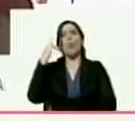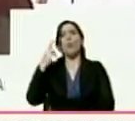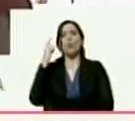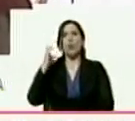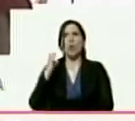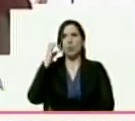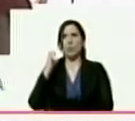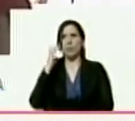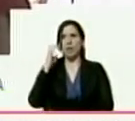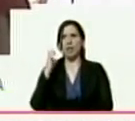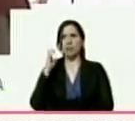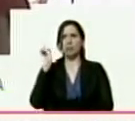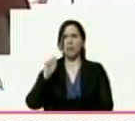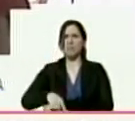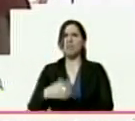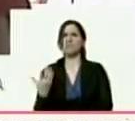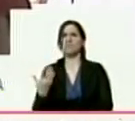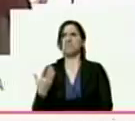La Unión Europea.